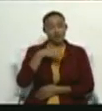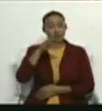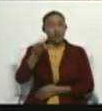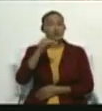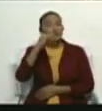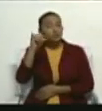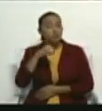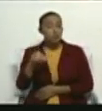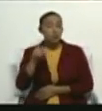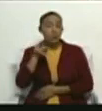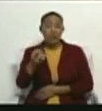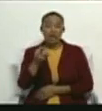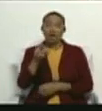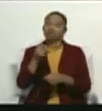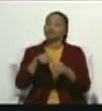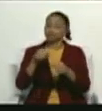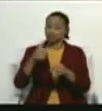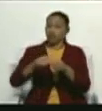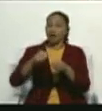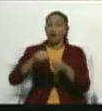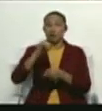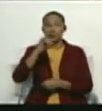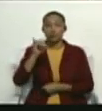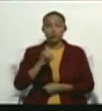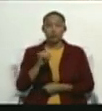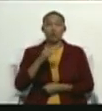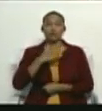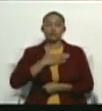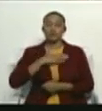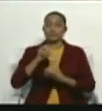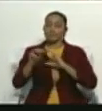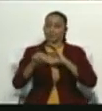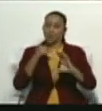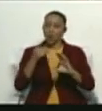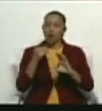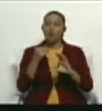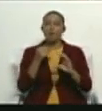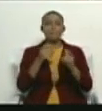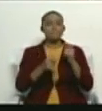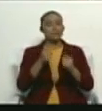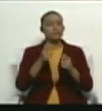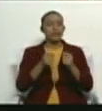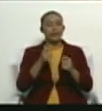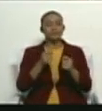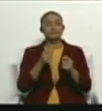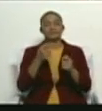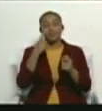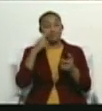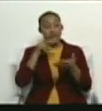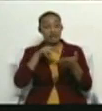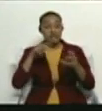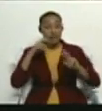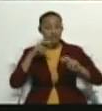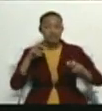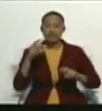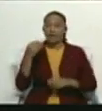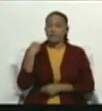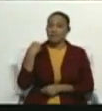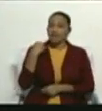estaba en el Zulia, y él me envió un mensaje. Y me dice, mira, chequea esto porque me están